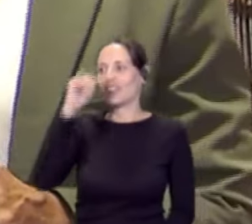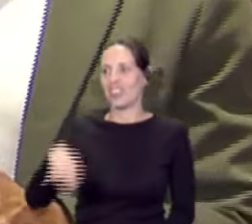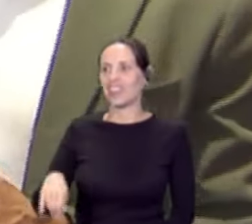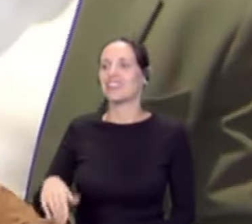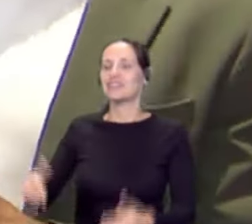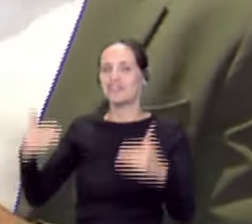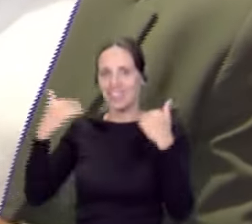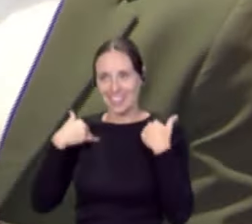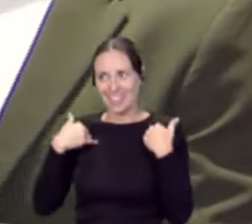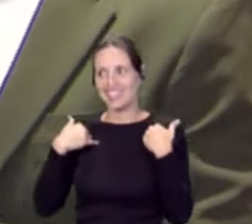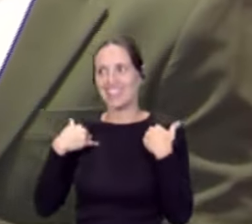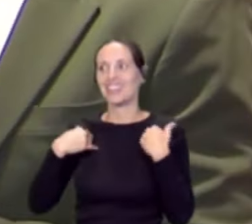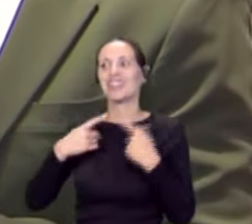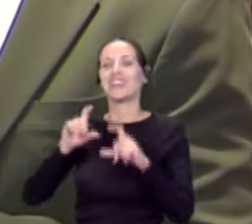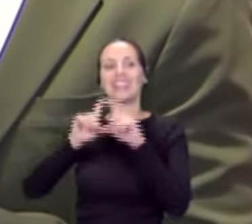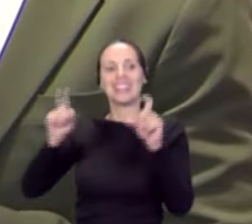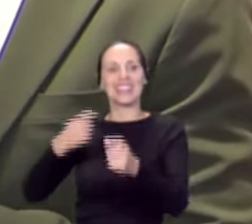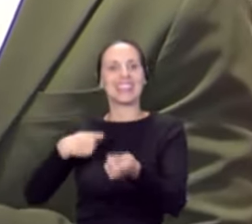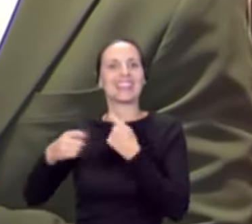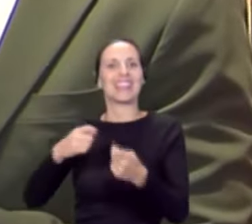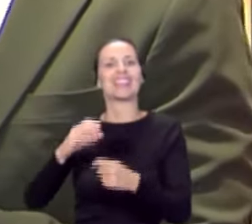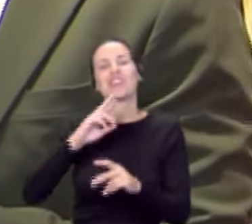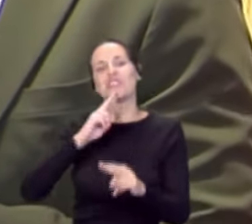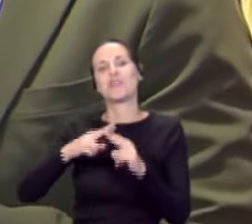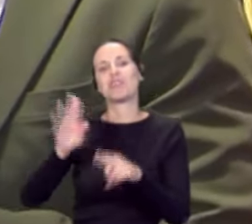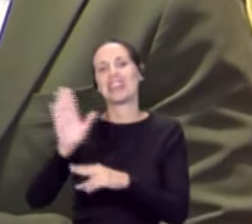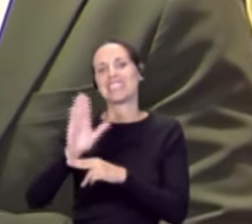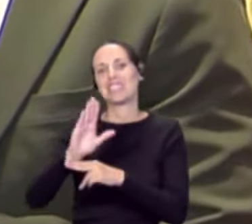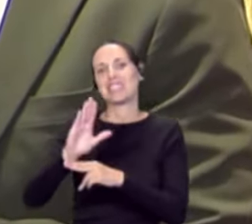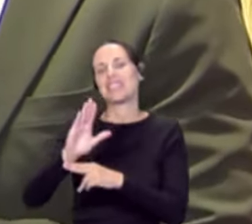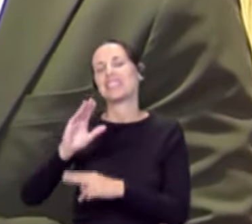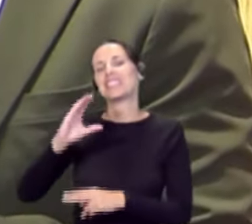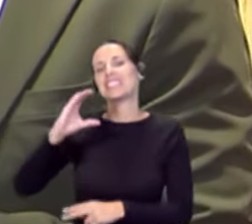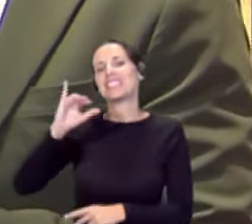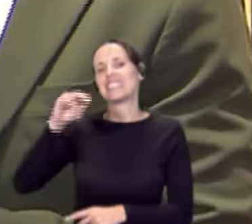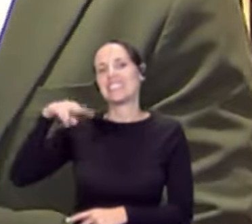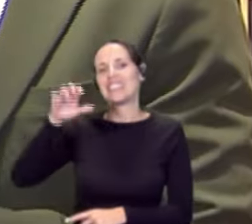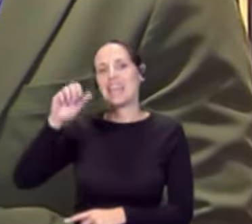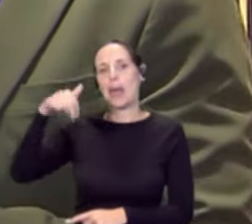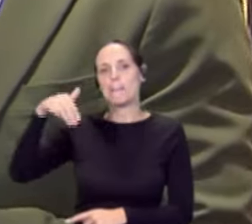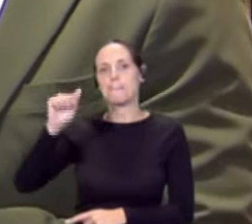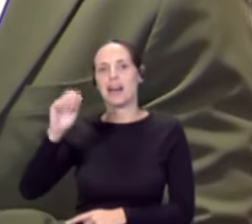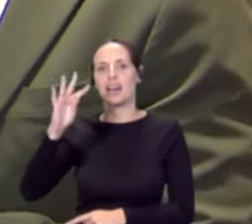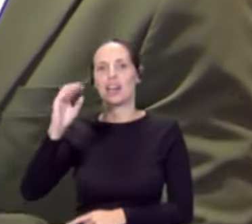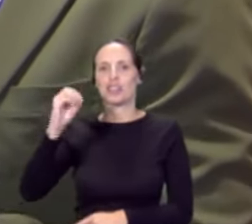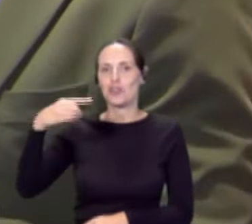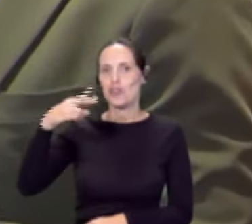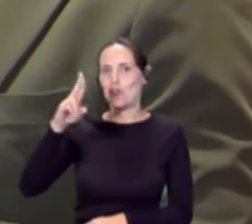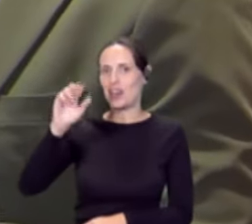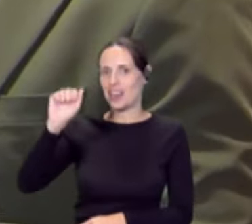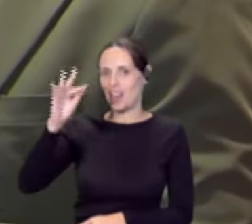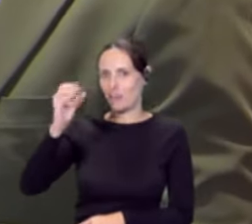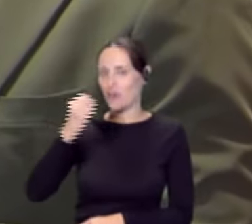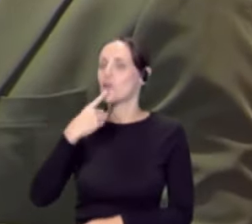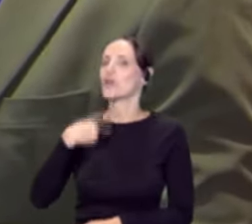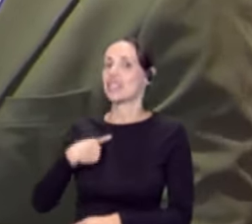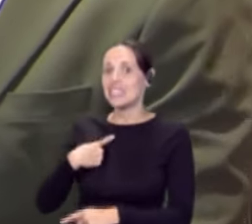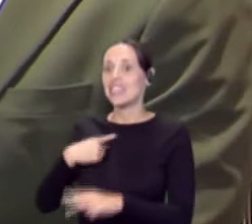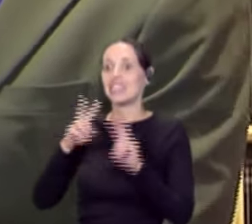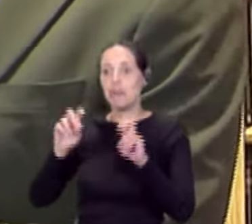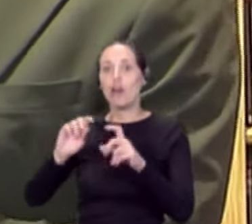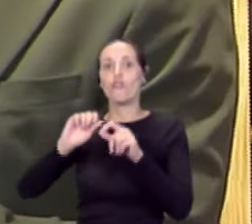encargado de la tienda del cinematógrafo, nos contabas que todavía existe interés por este tipo de formato de película en DVD,